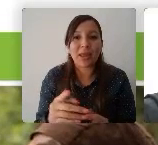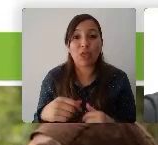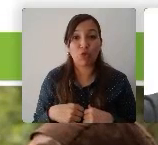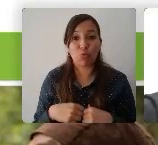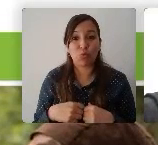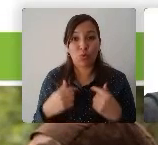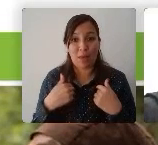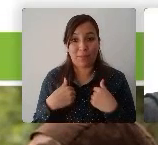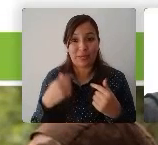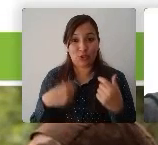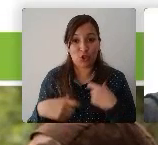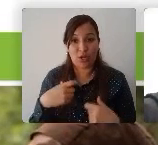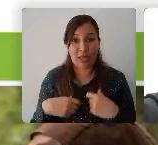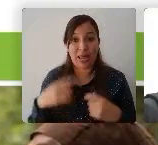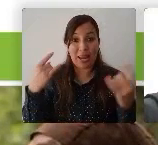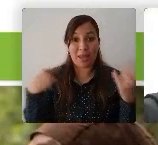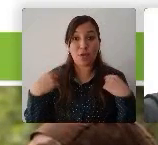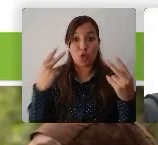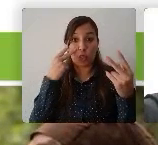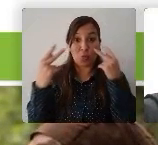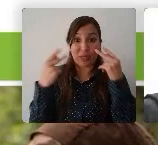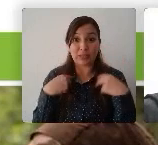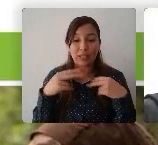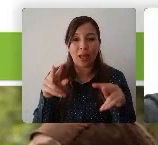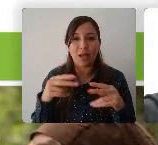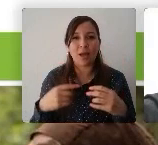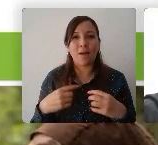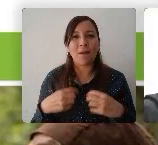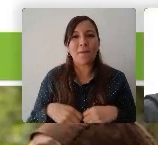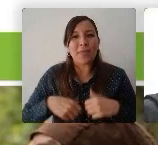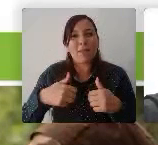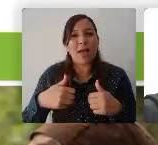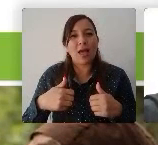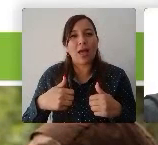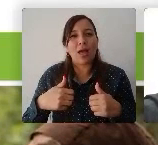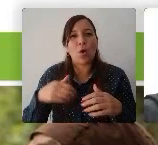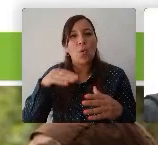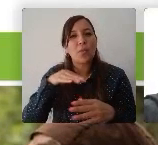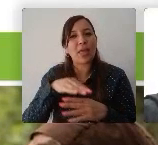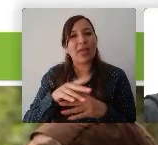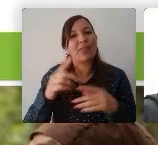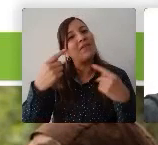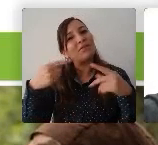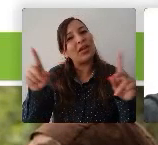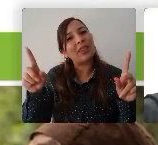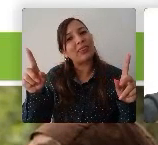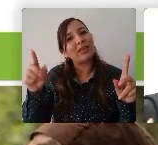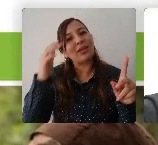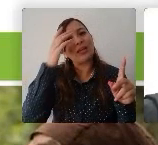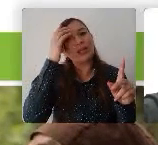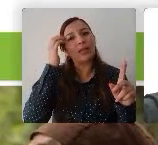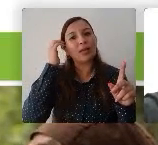podamos generar un colectivo que empiece a tener un viaje mucho más consciente, ¿no? Juan es un emprendedor